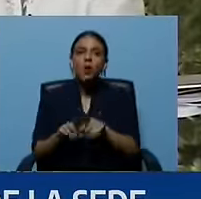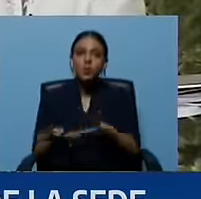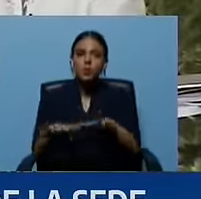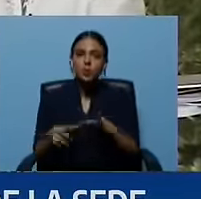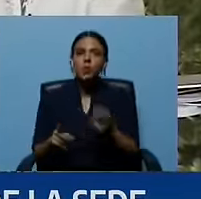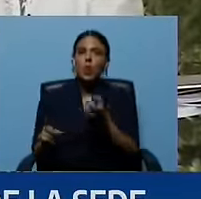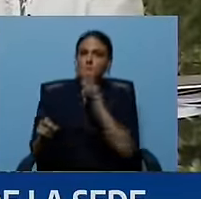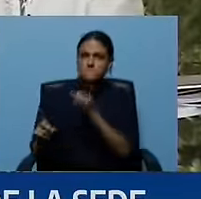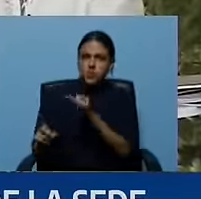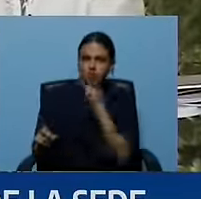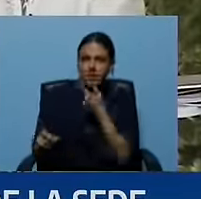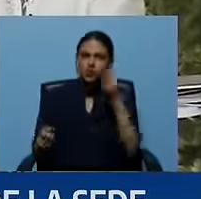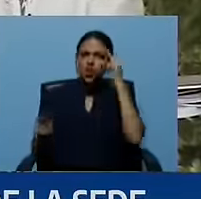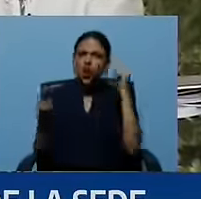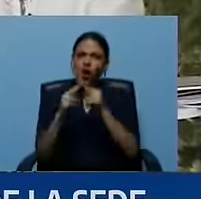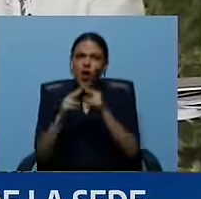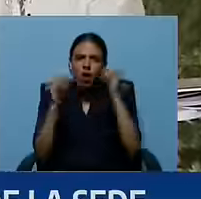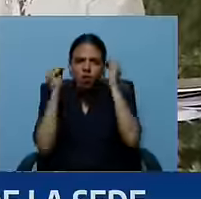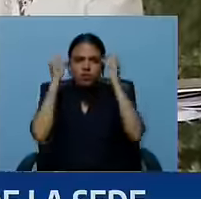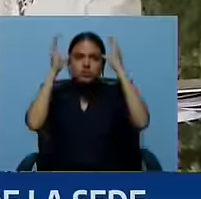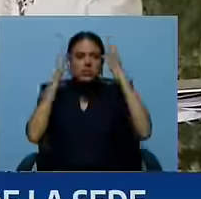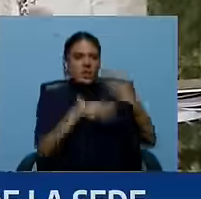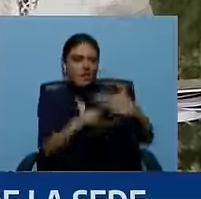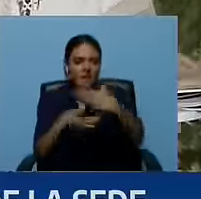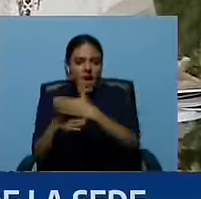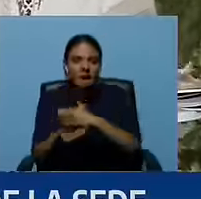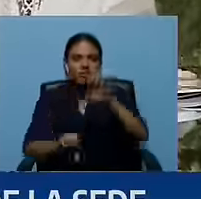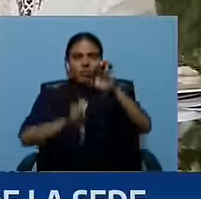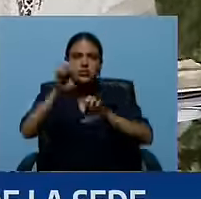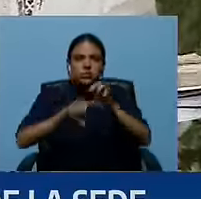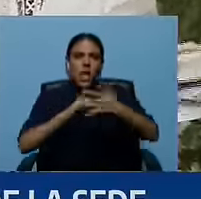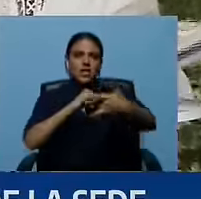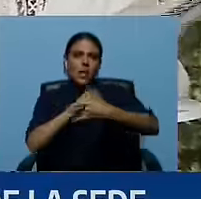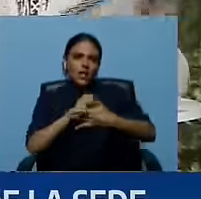belleza, conocimiento. La ciencia y la